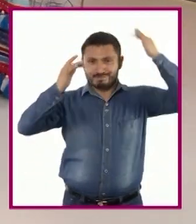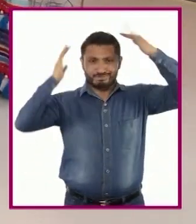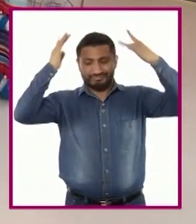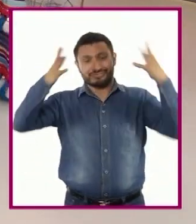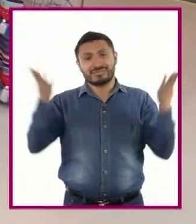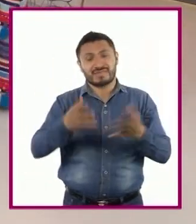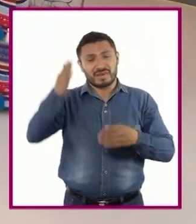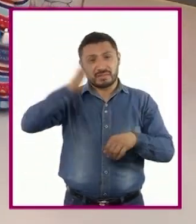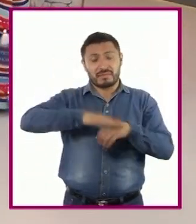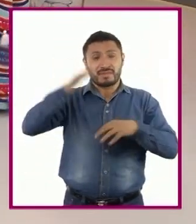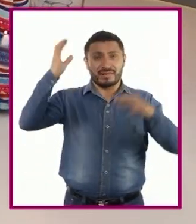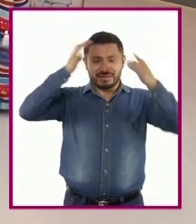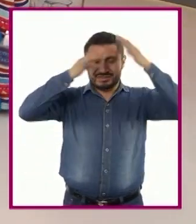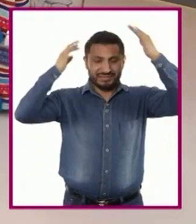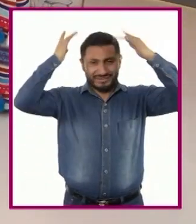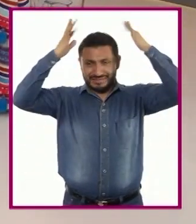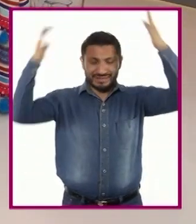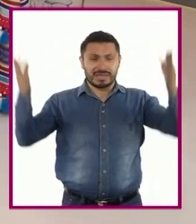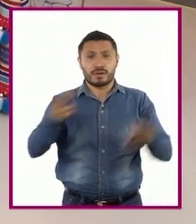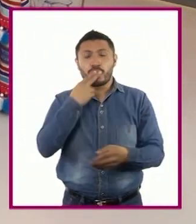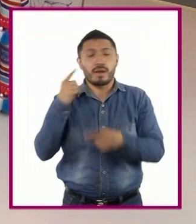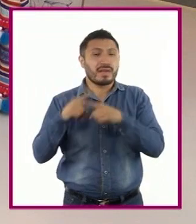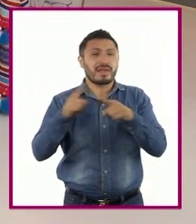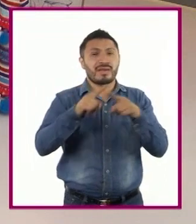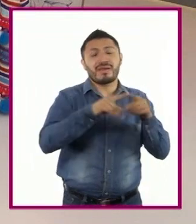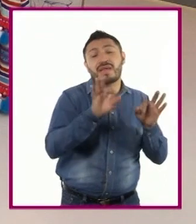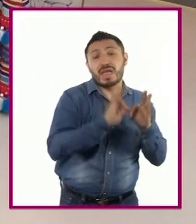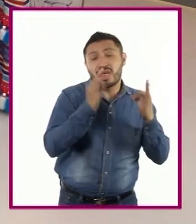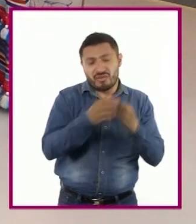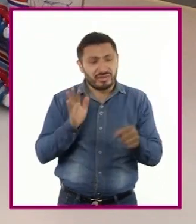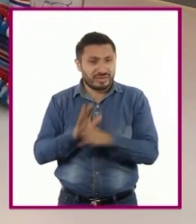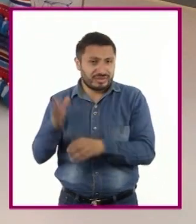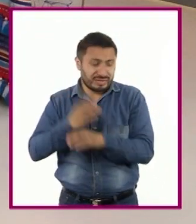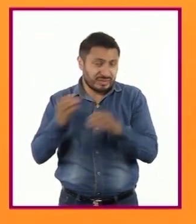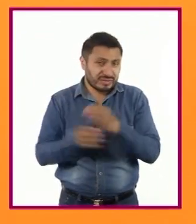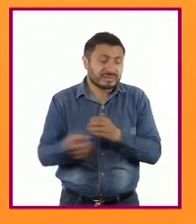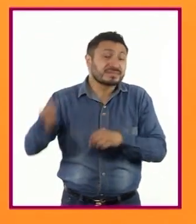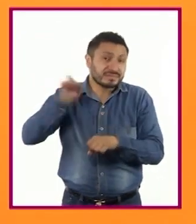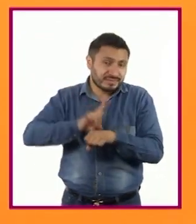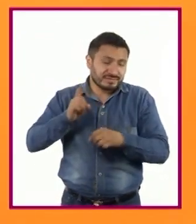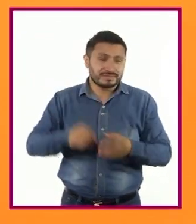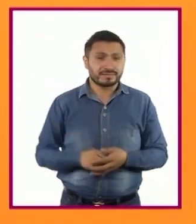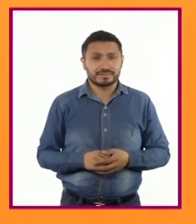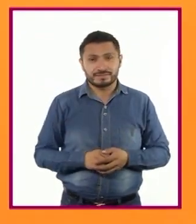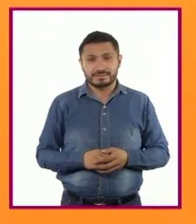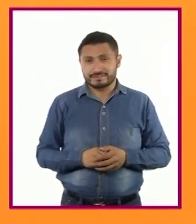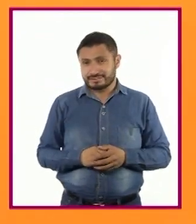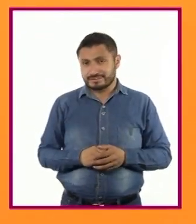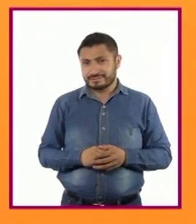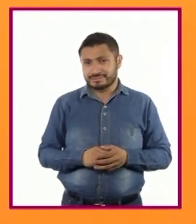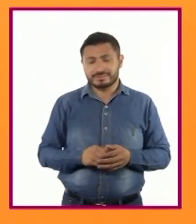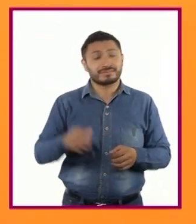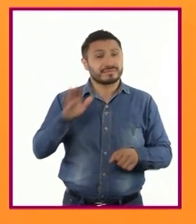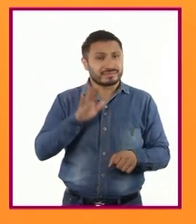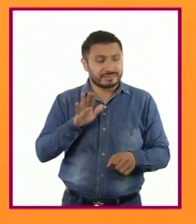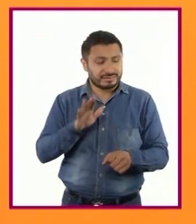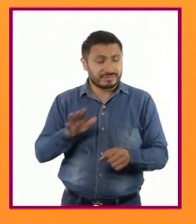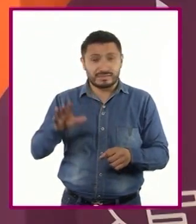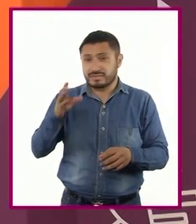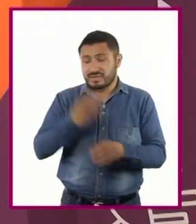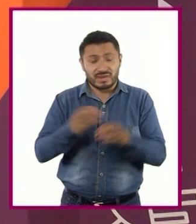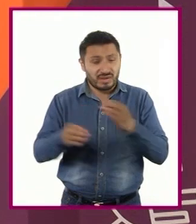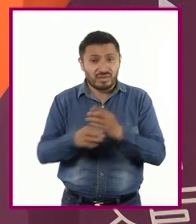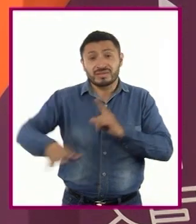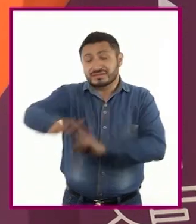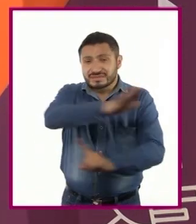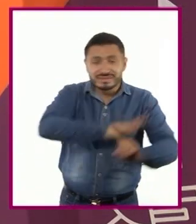más creativos, a usar de muchas otras maneras lo cotidiano, lo que está a nuestro alrededor,